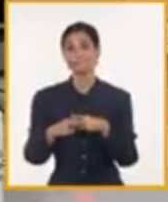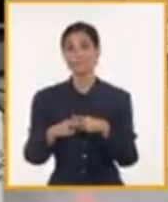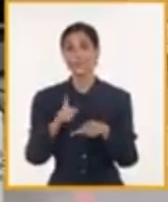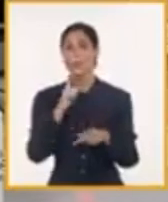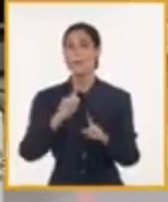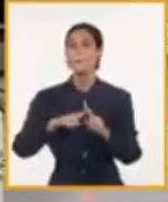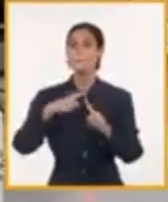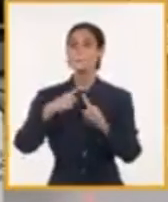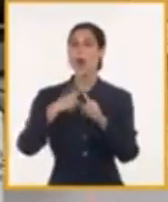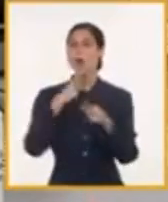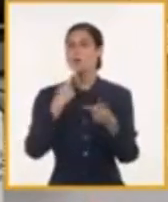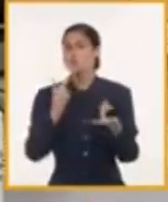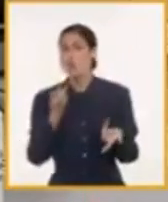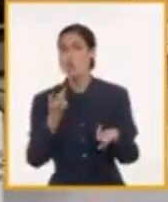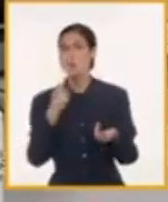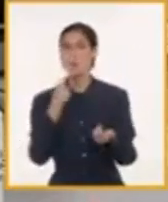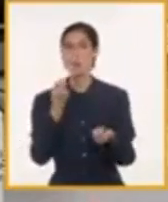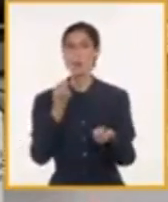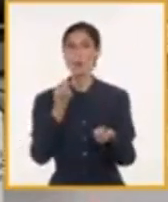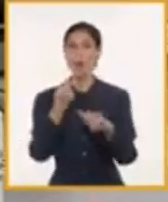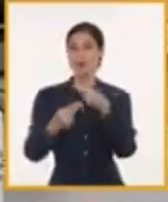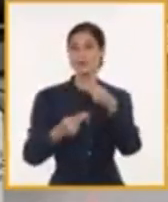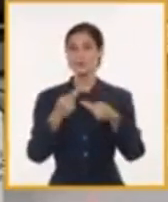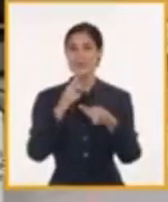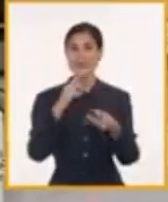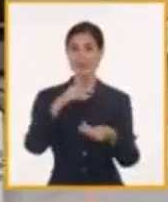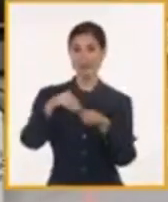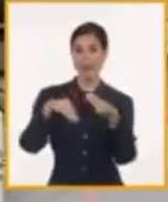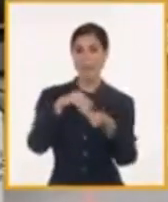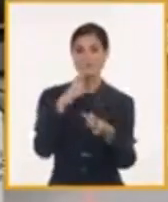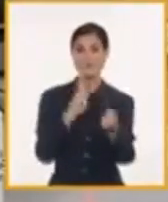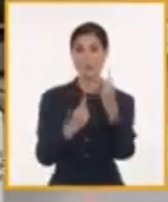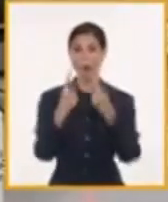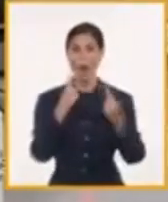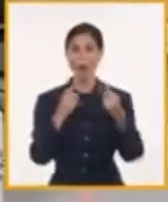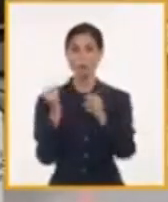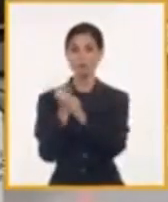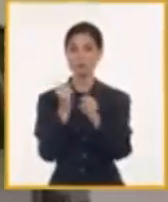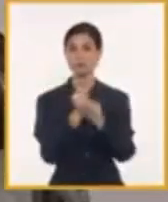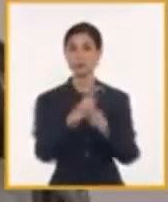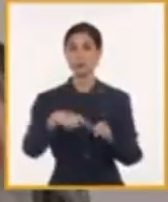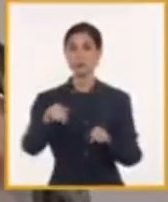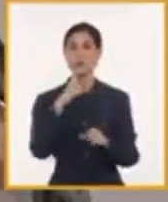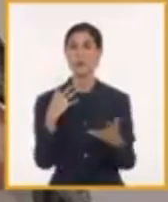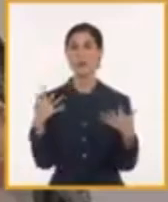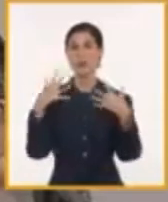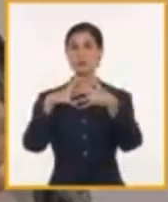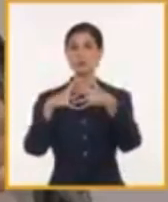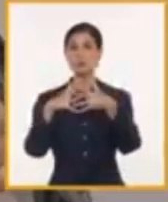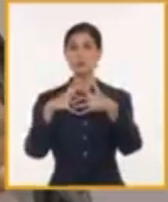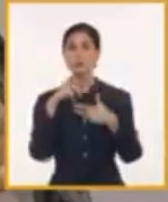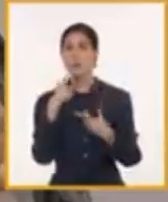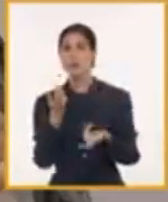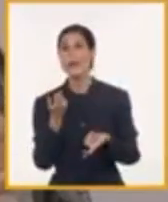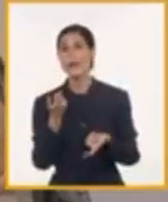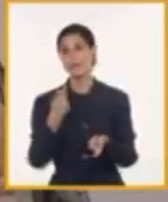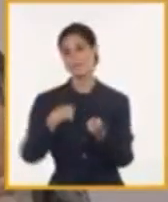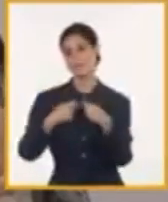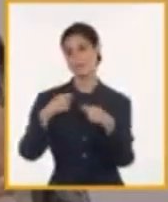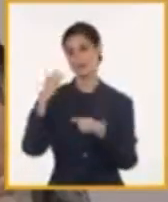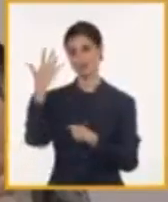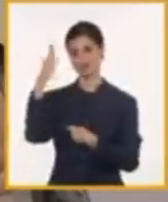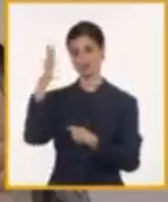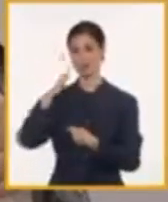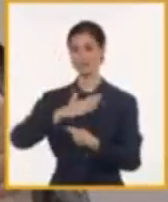para poder incrementar esa producción y cómo dentro de eso se inserta también la inversión extranjera. Muchas gracias, Randy. Reiterar